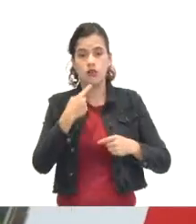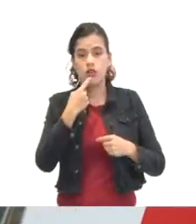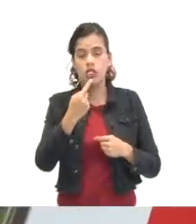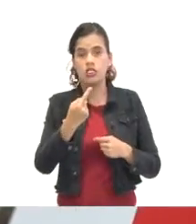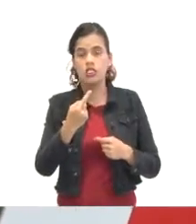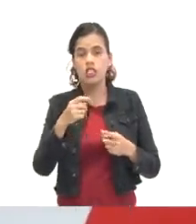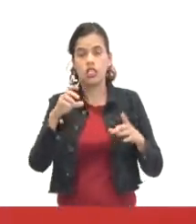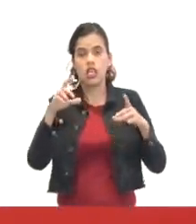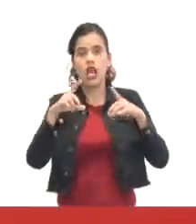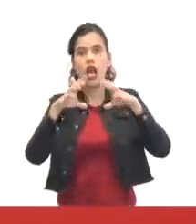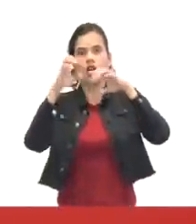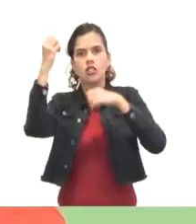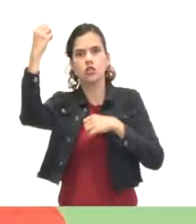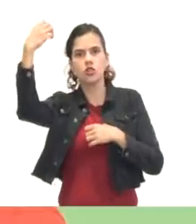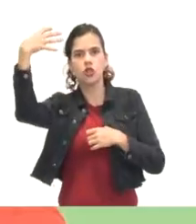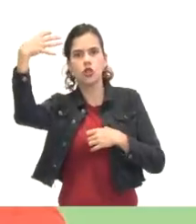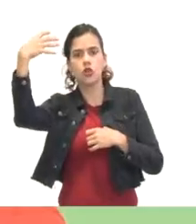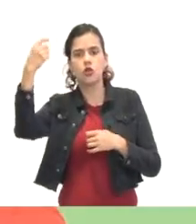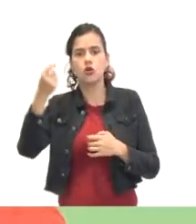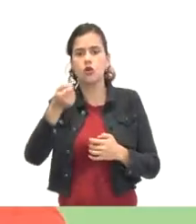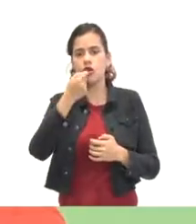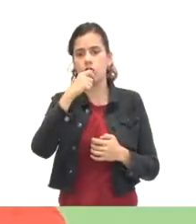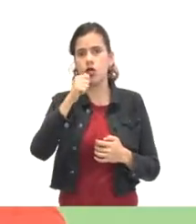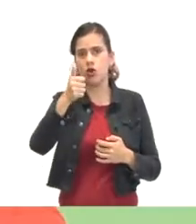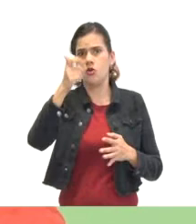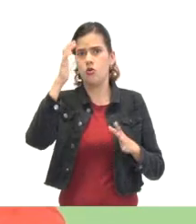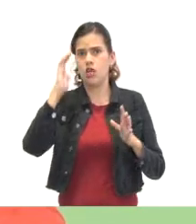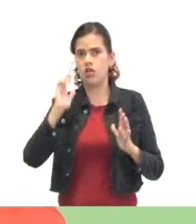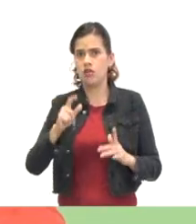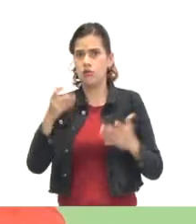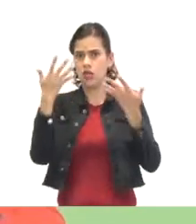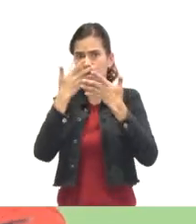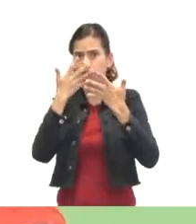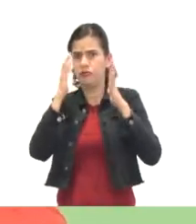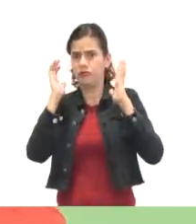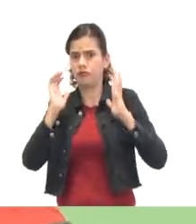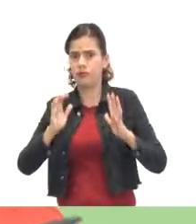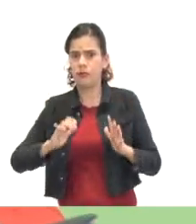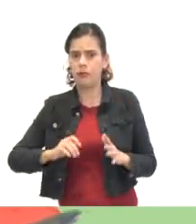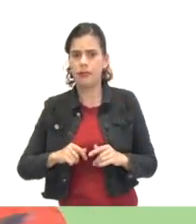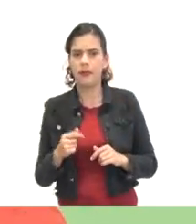al sol un remedio bueno. Y que para la distracción,